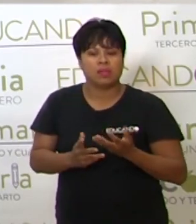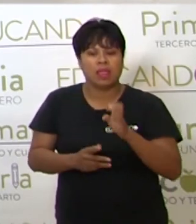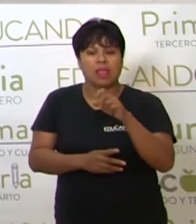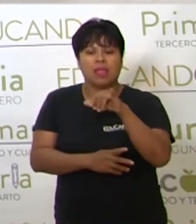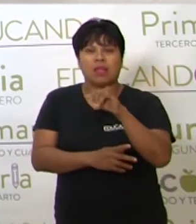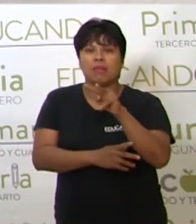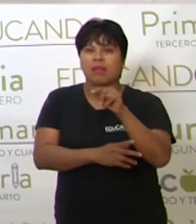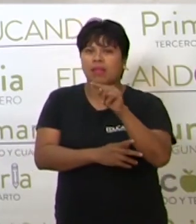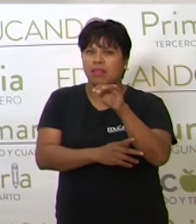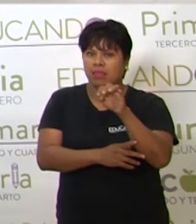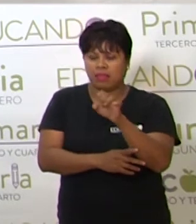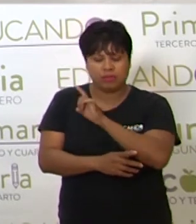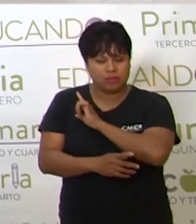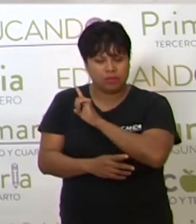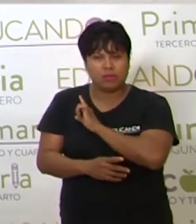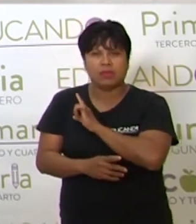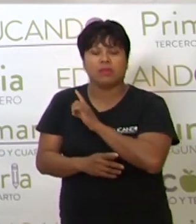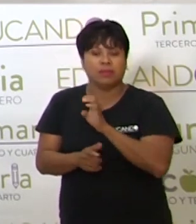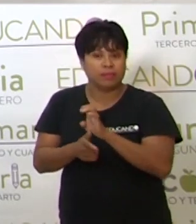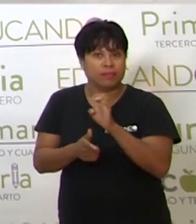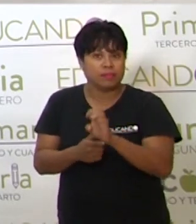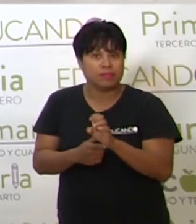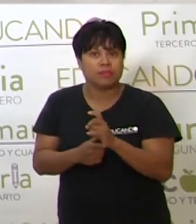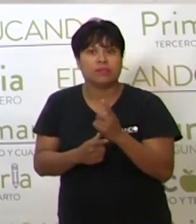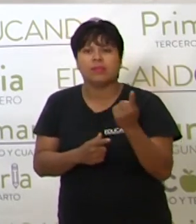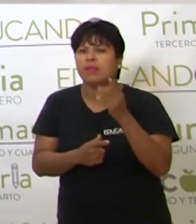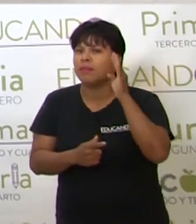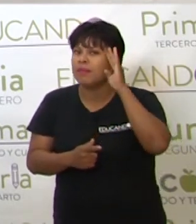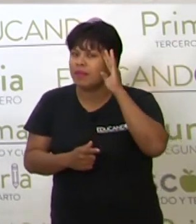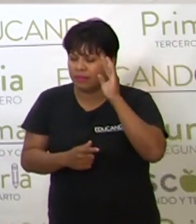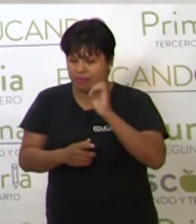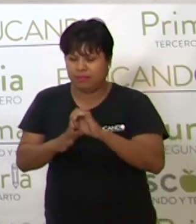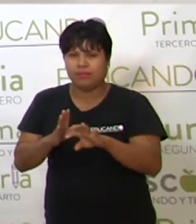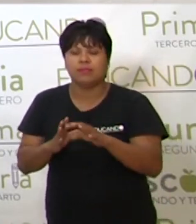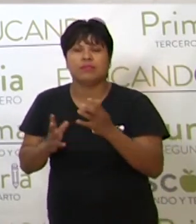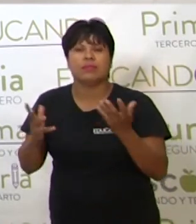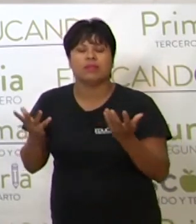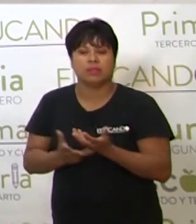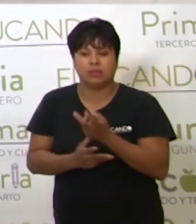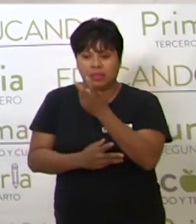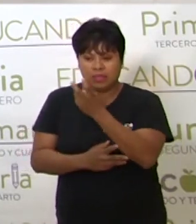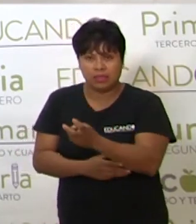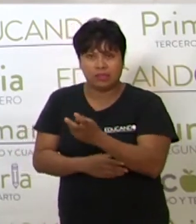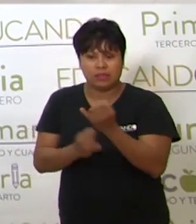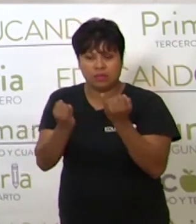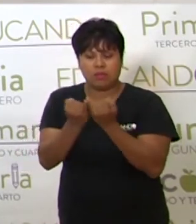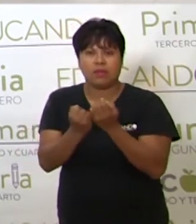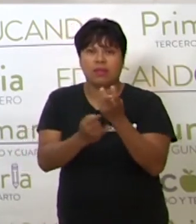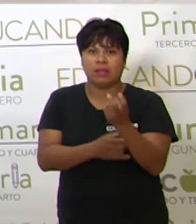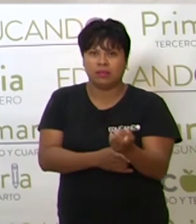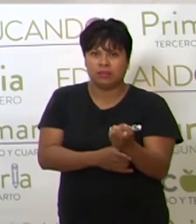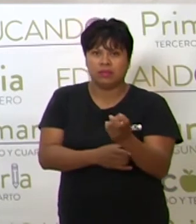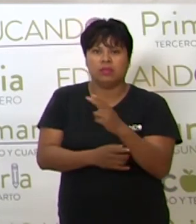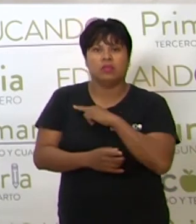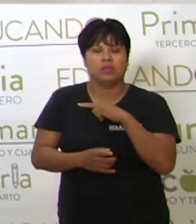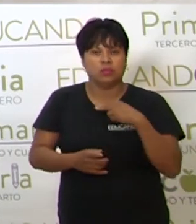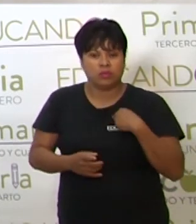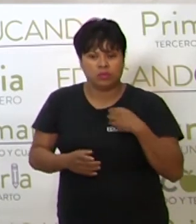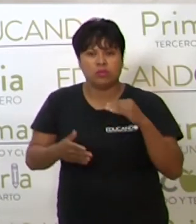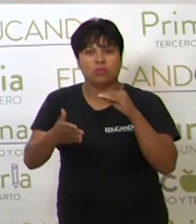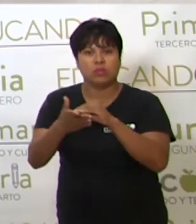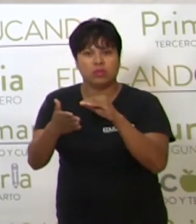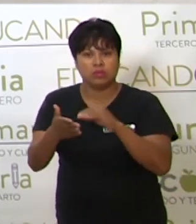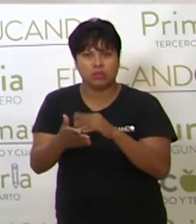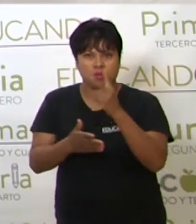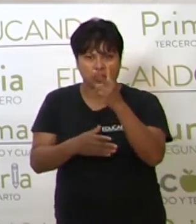equivalente nada más entonces qué les parece si llevamos este este lo hacemos equivalente con extensa y funcionamos estas